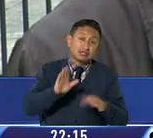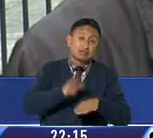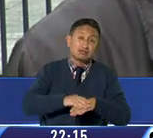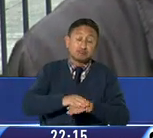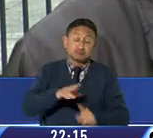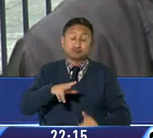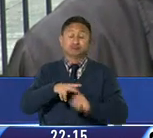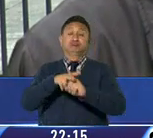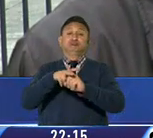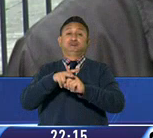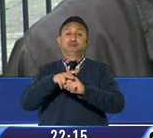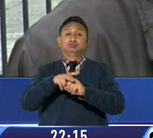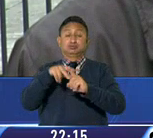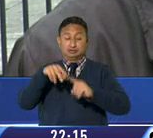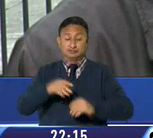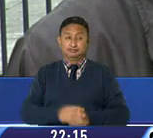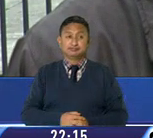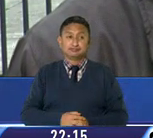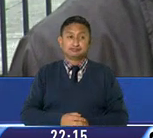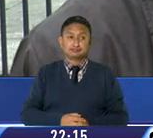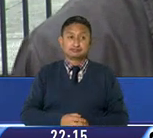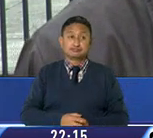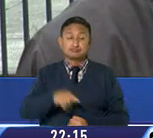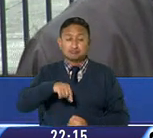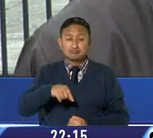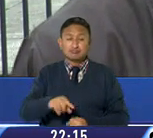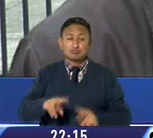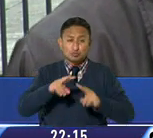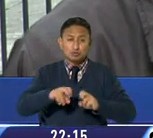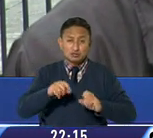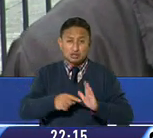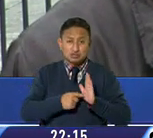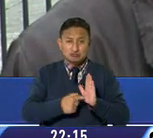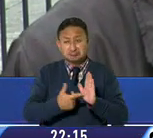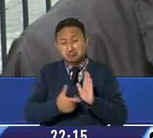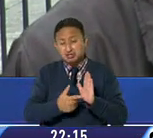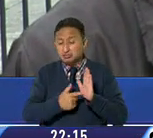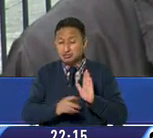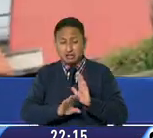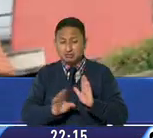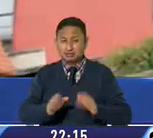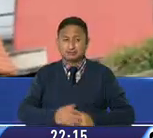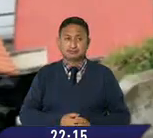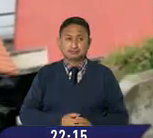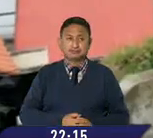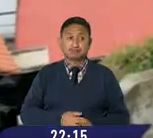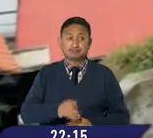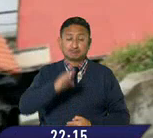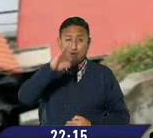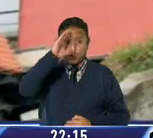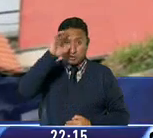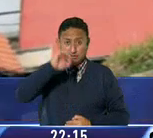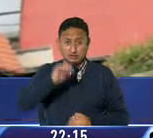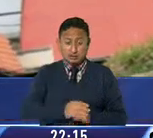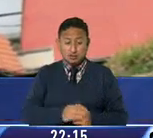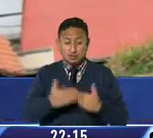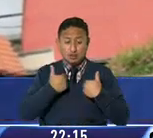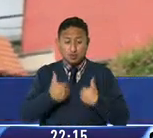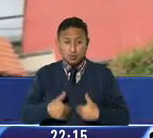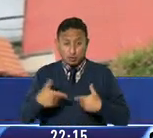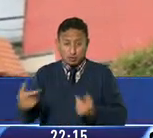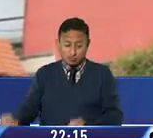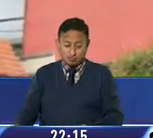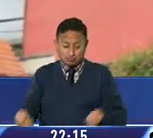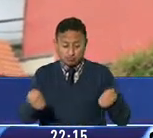realiza para el hecho de transparentar las circunstancias del suceso lamentable. La policía participó del levantamiento del pequeño cuerpo